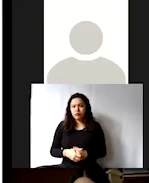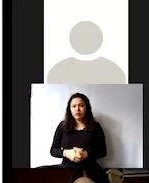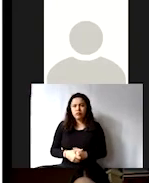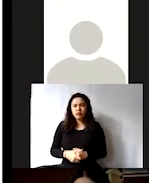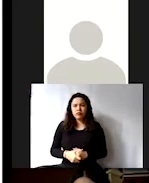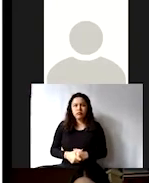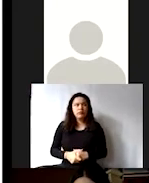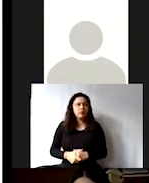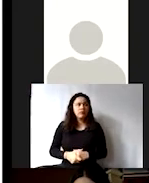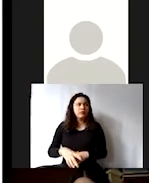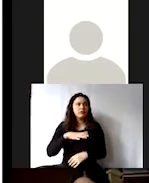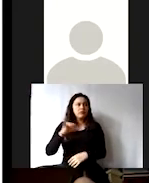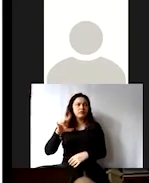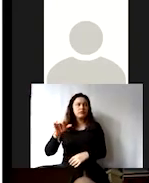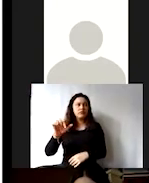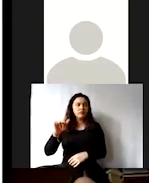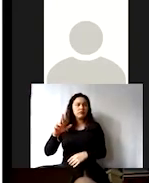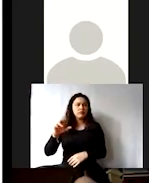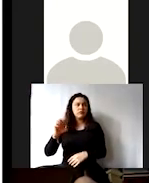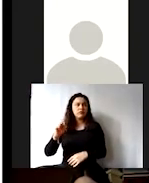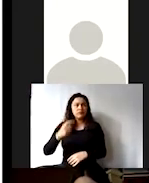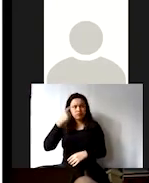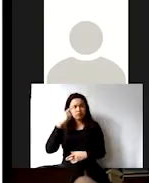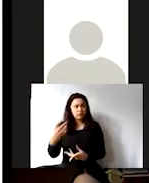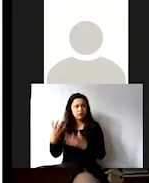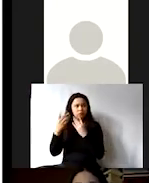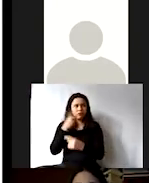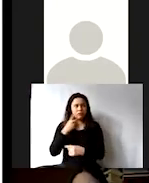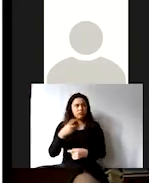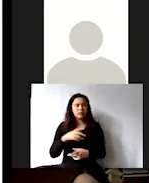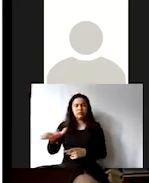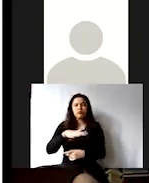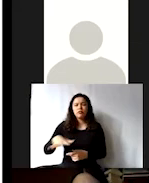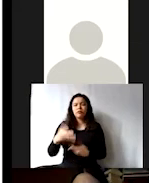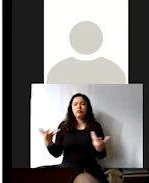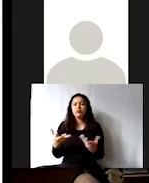haya indicadores que nos digan cómo está la población.